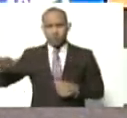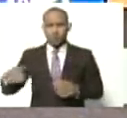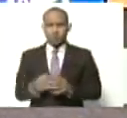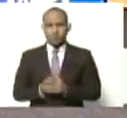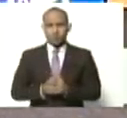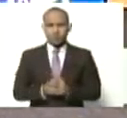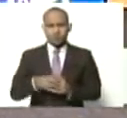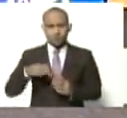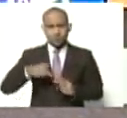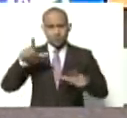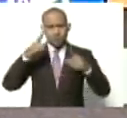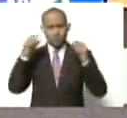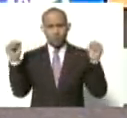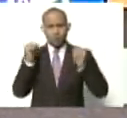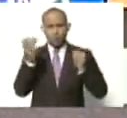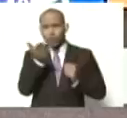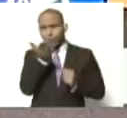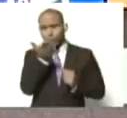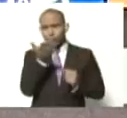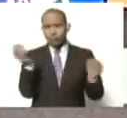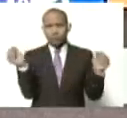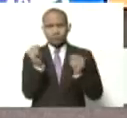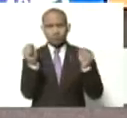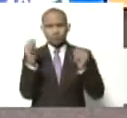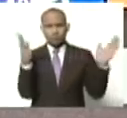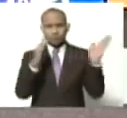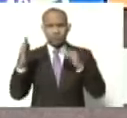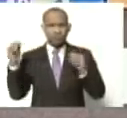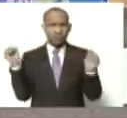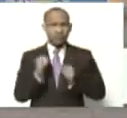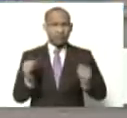Viento frío. En esta tarde linda,